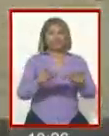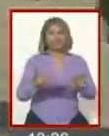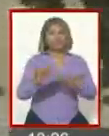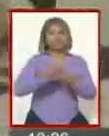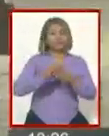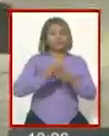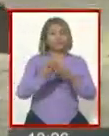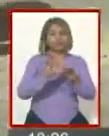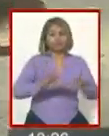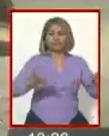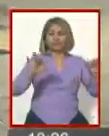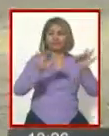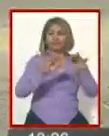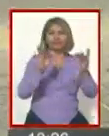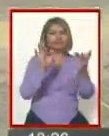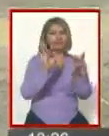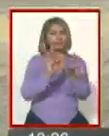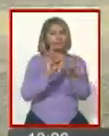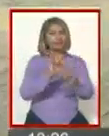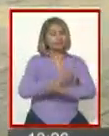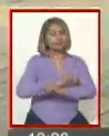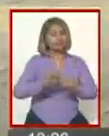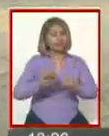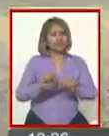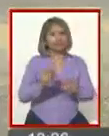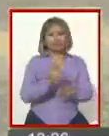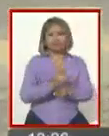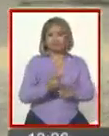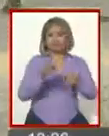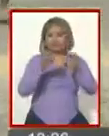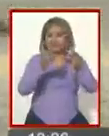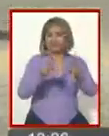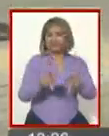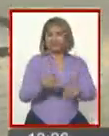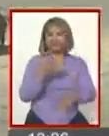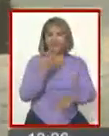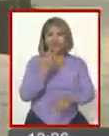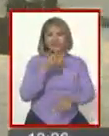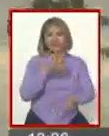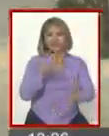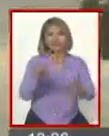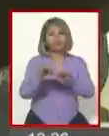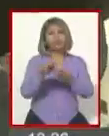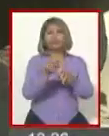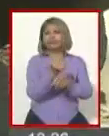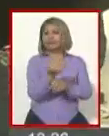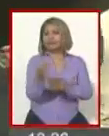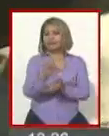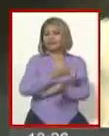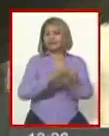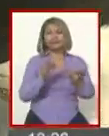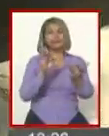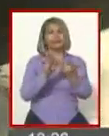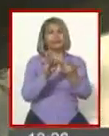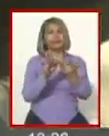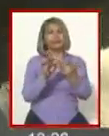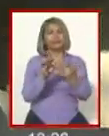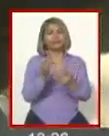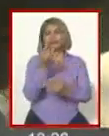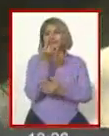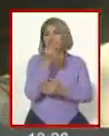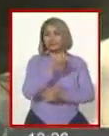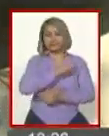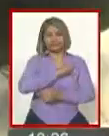son piezas claves en la detección de explosivos, cuidado de personas, rastreo, antidisturbio y la detección de drogas